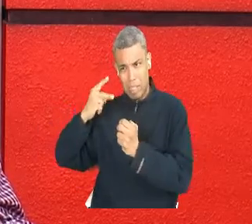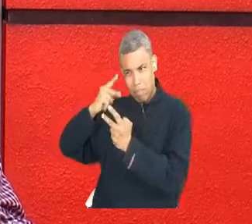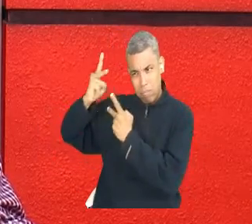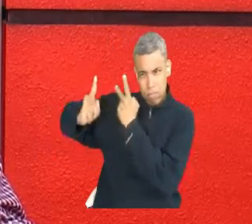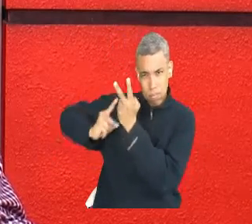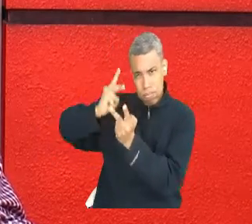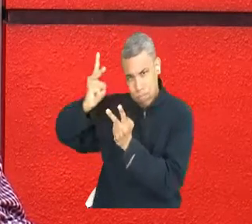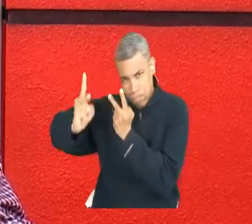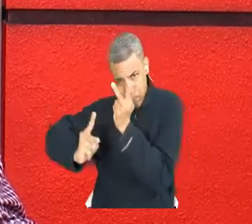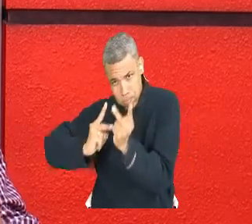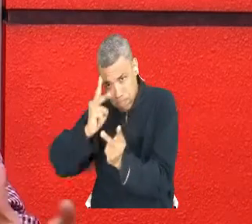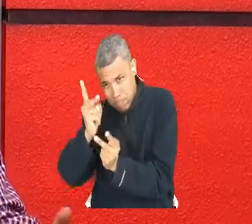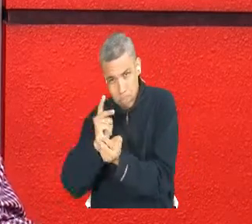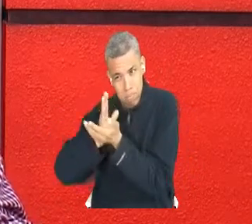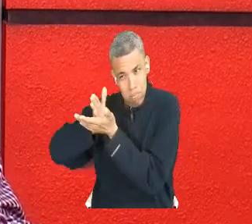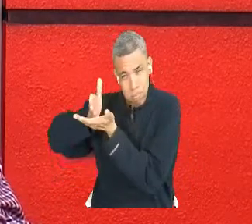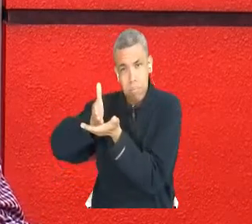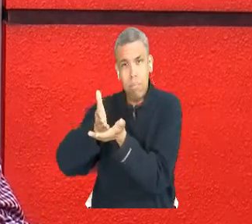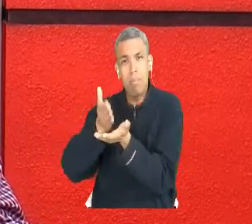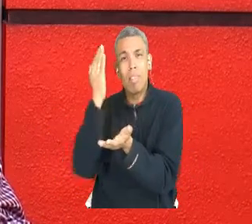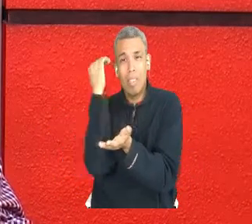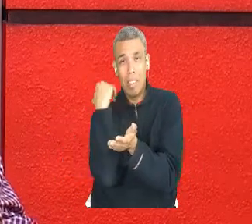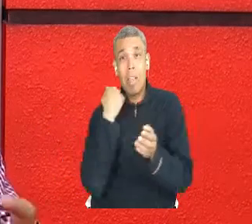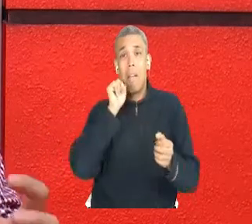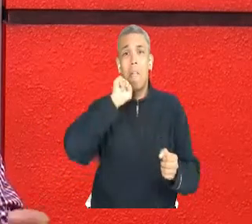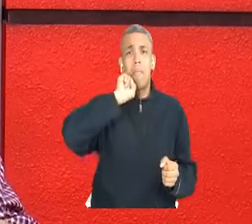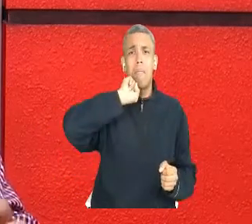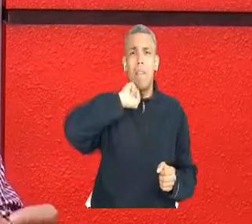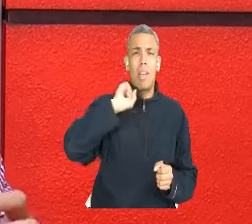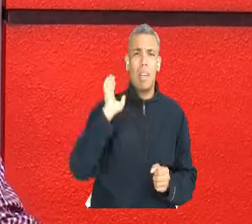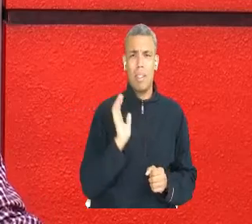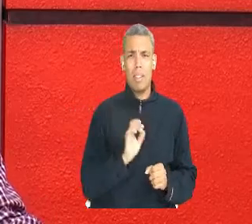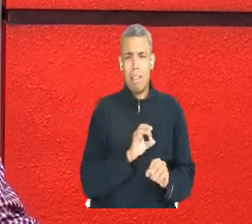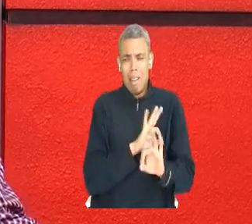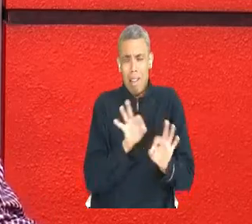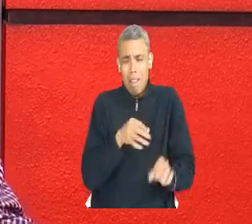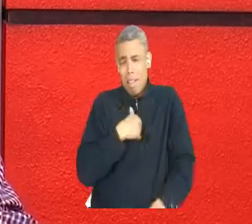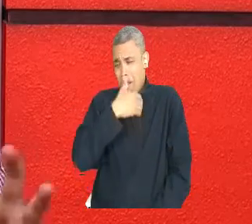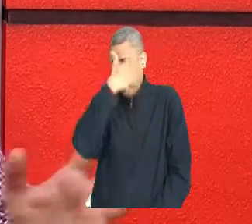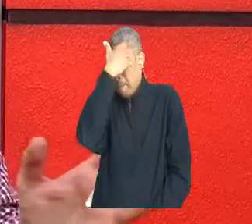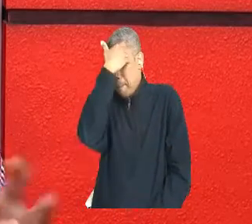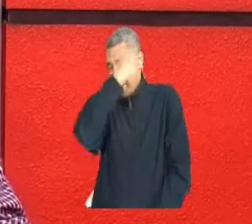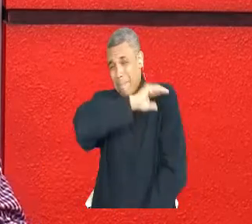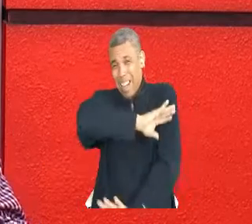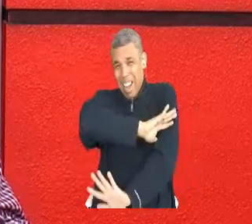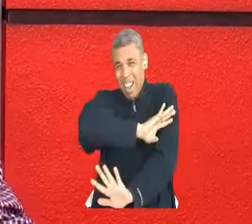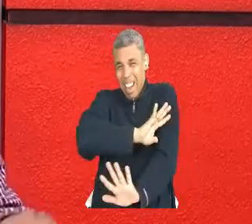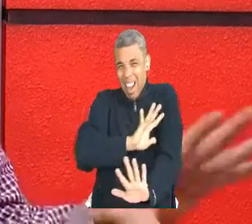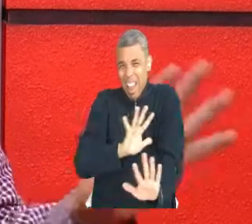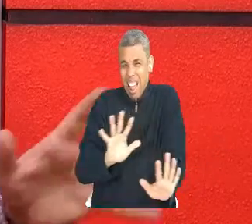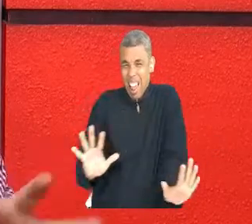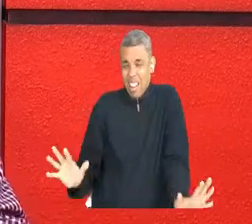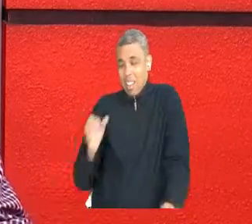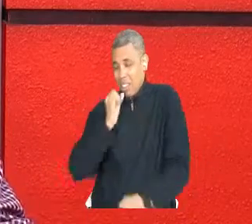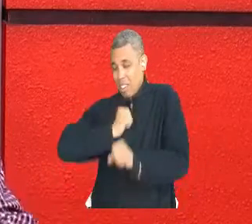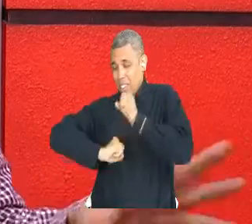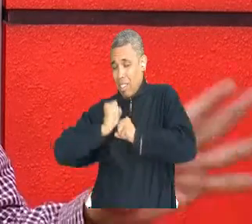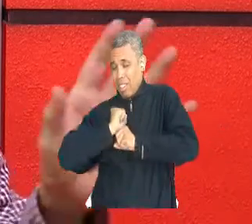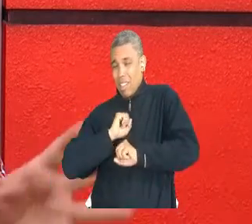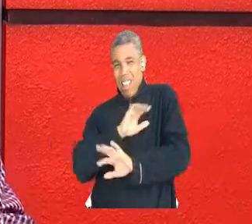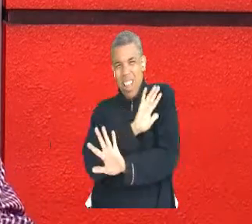de santander hasta hace unos años no se hablaba como te digo de barranca como ciudad turística no sino simplemente refinería